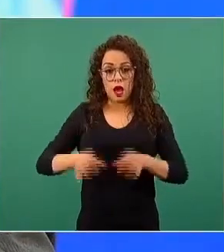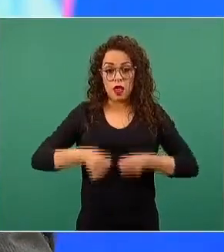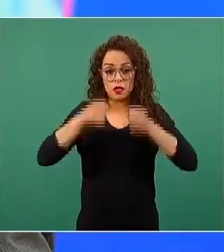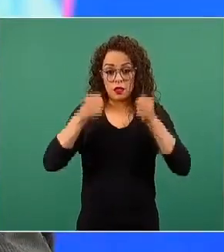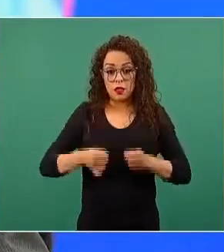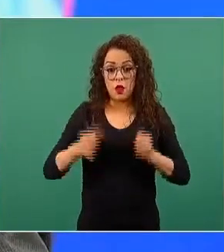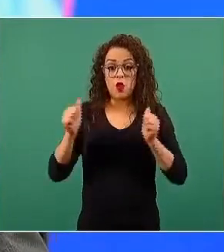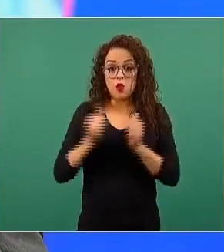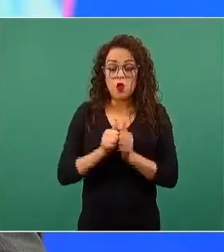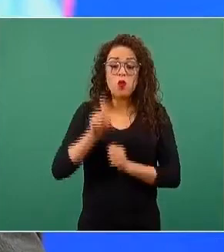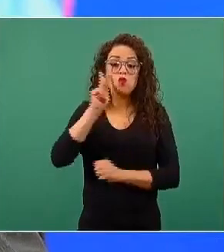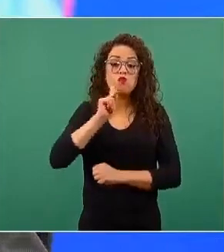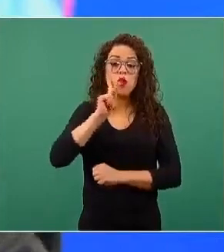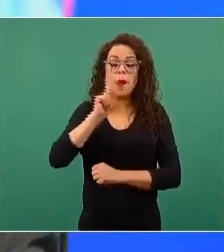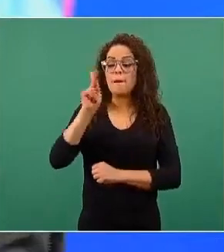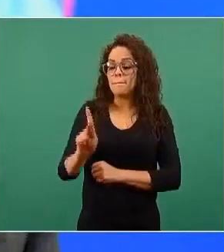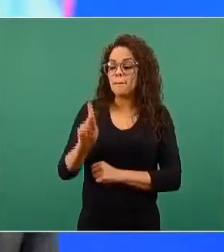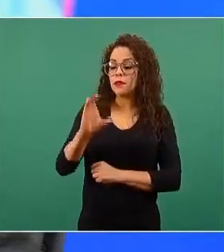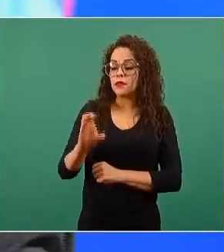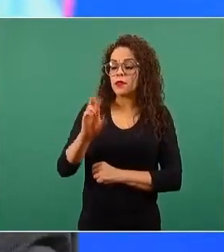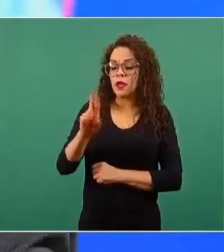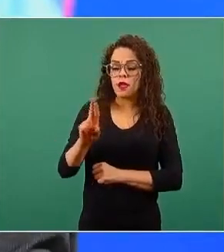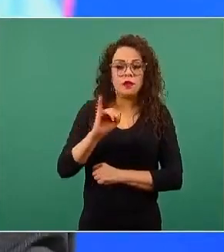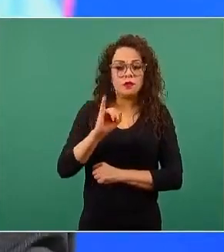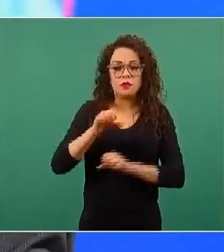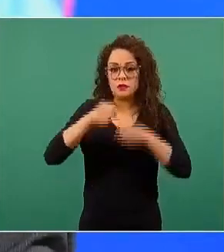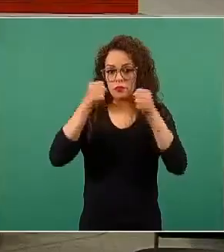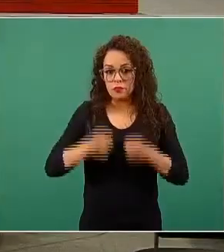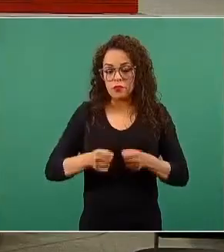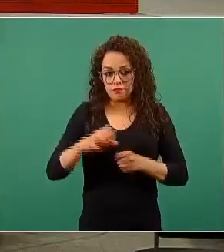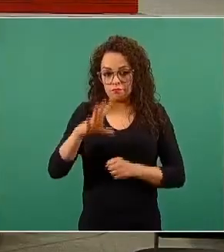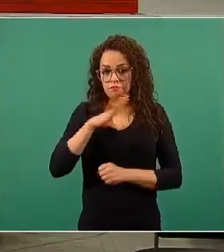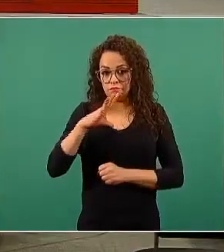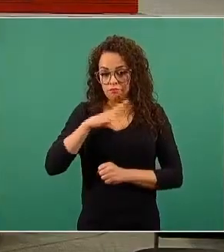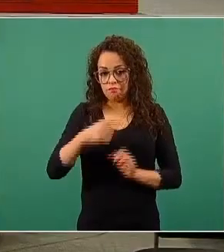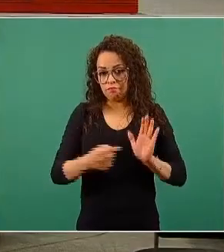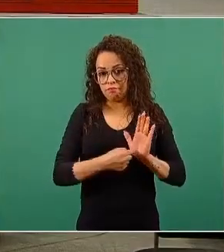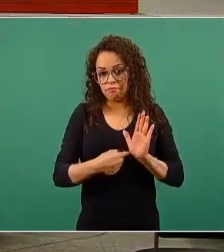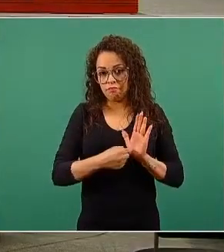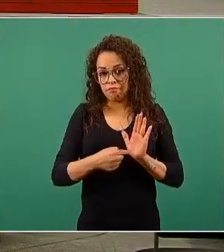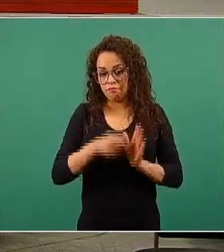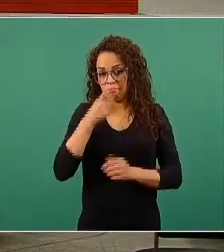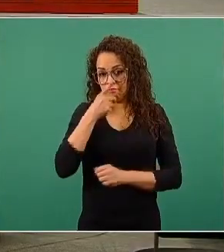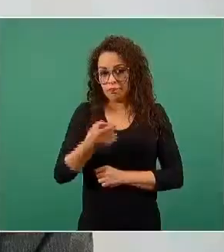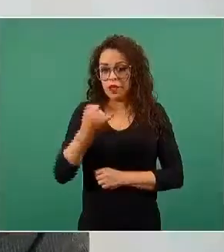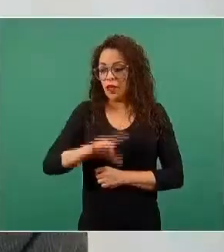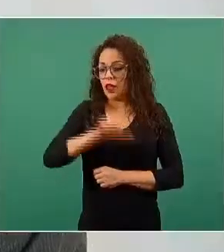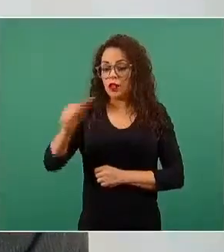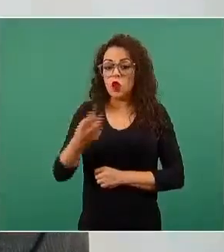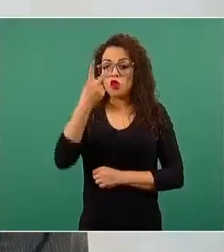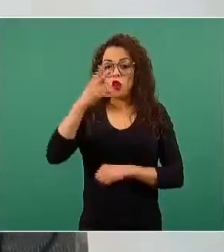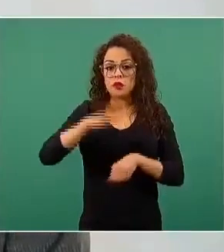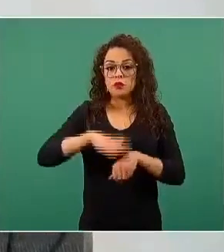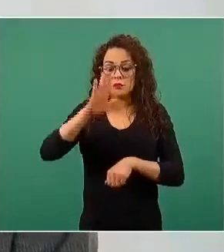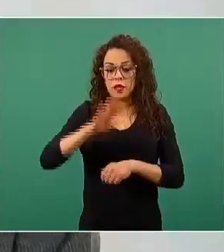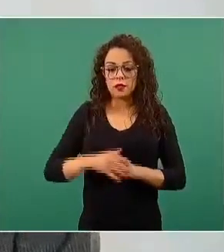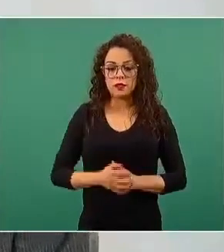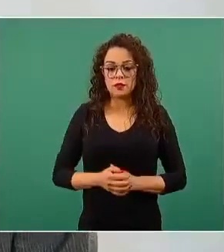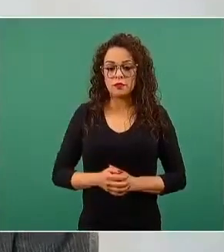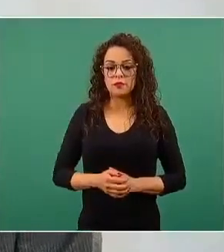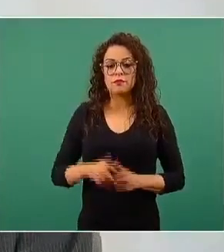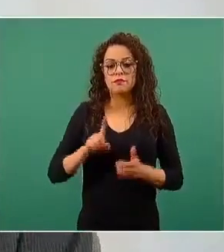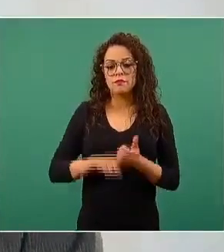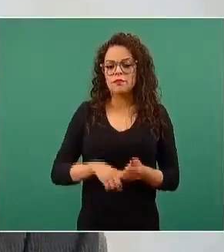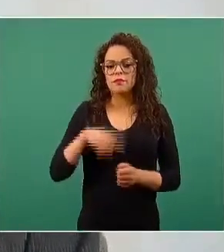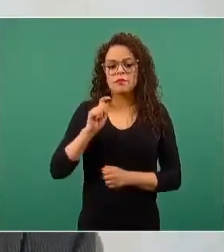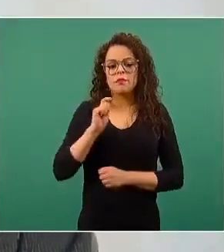con PCR positiva, y después de esta persona se identificaron 2 casos más de manera temporal.